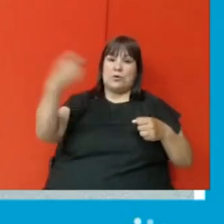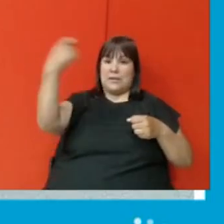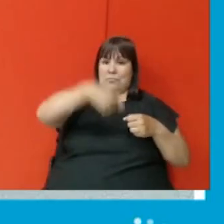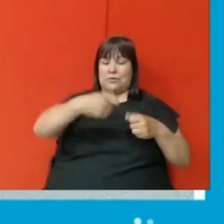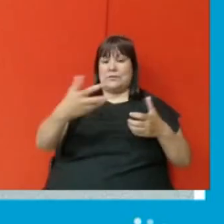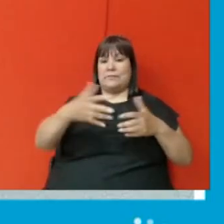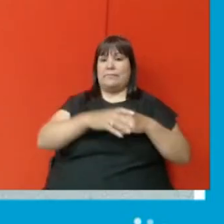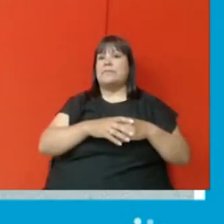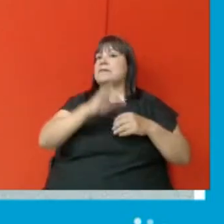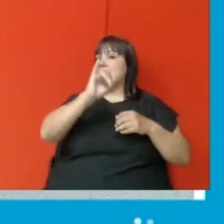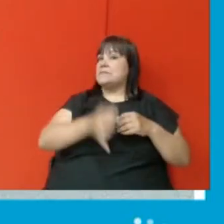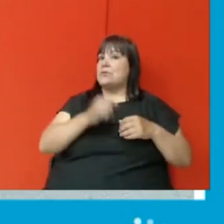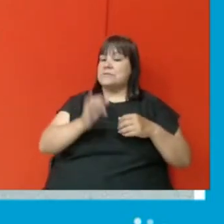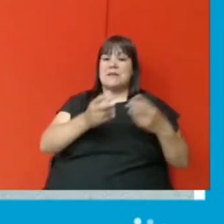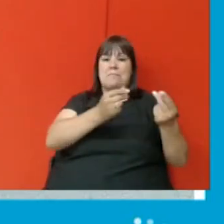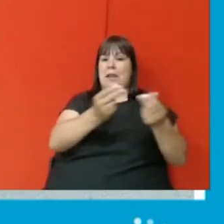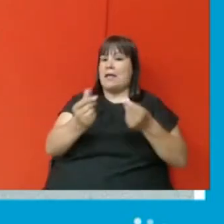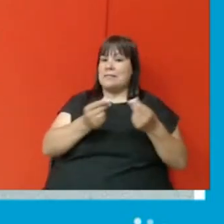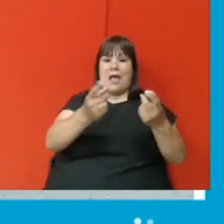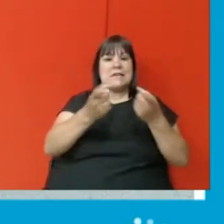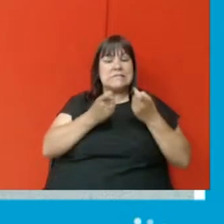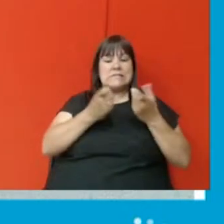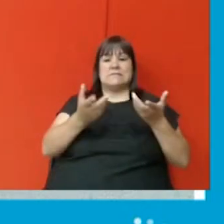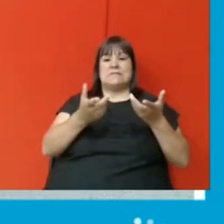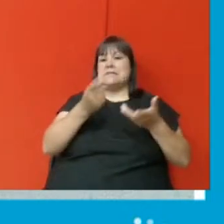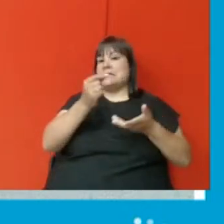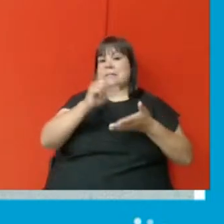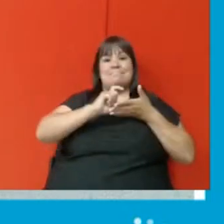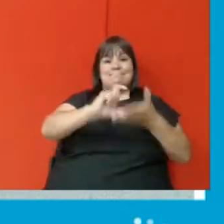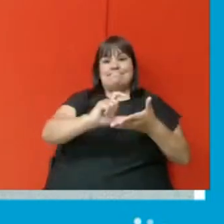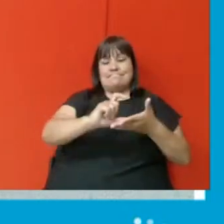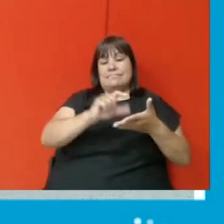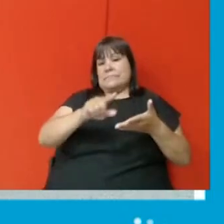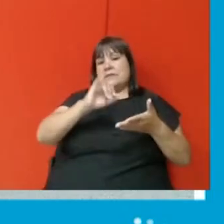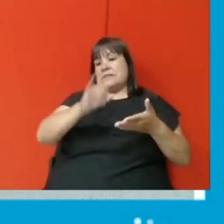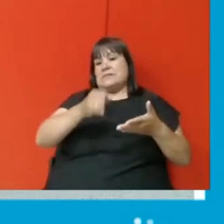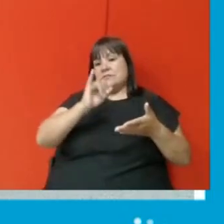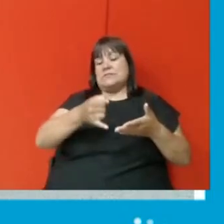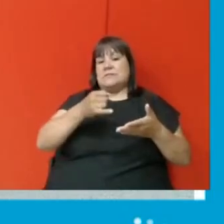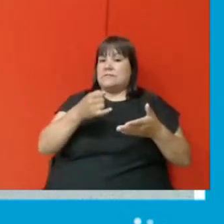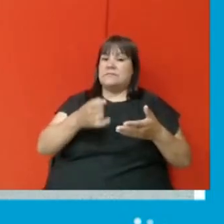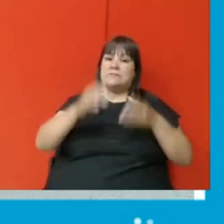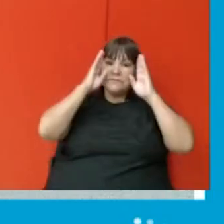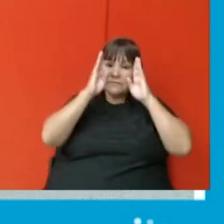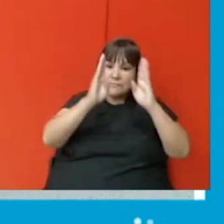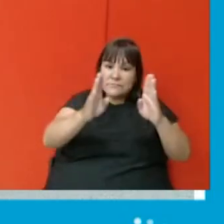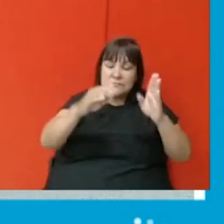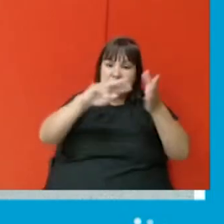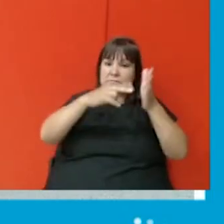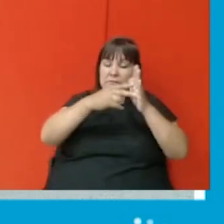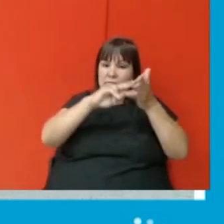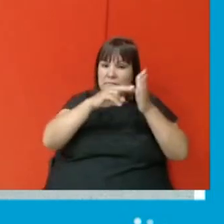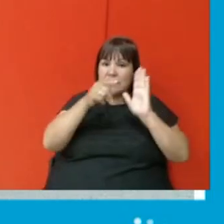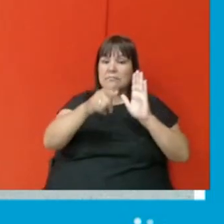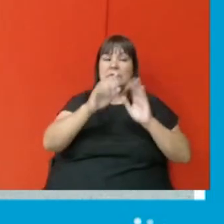esto hay que invertir y que tiene que estar enfocado al problema, así el dinero, por una vez, eso